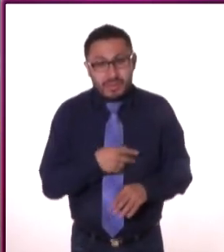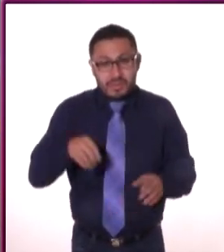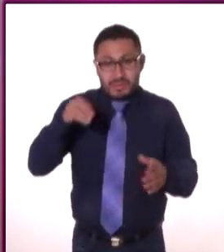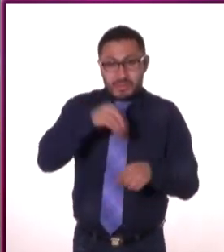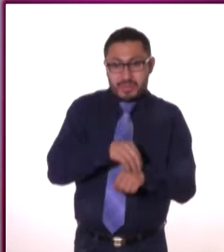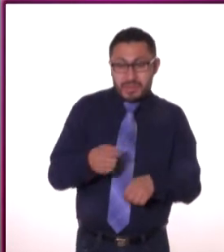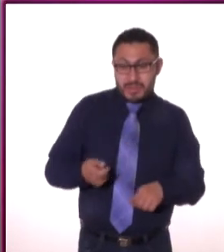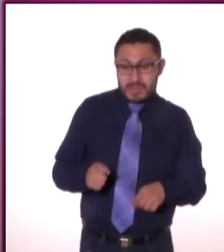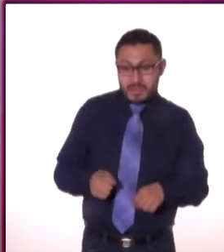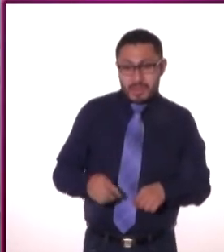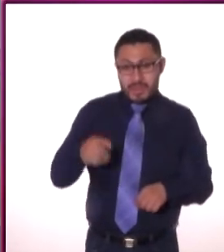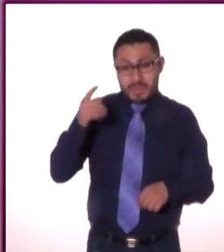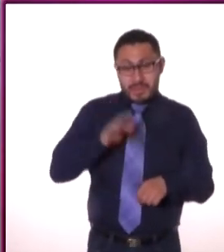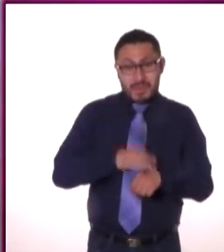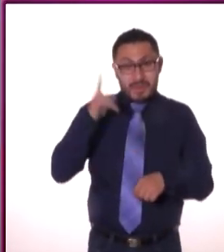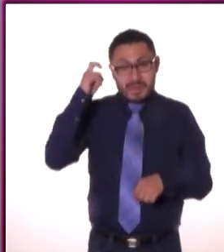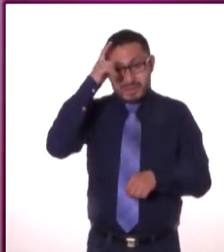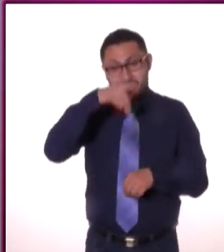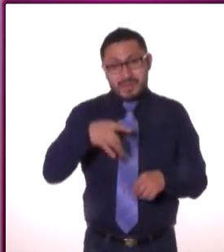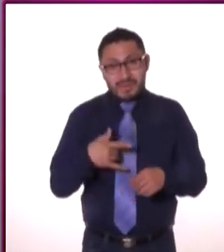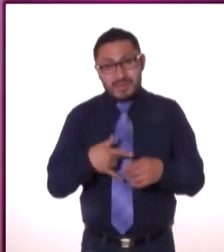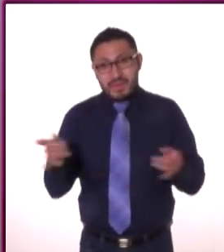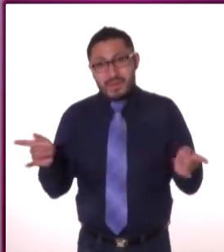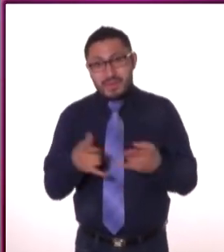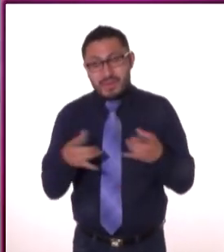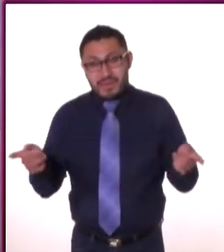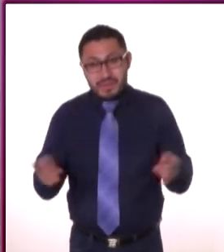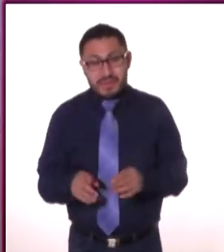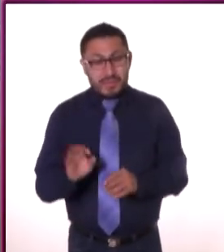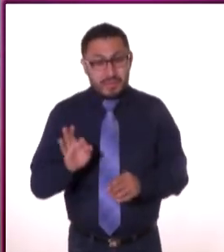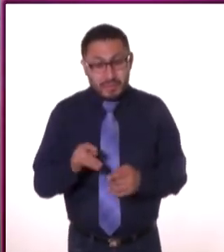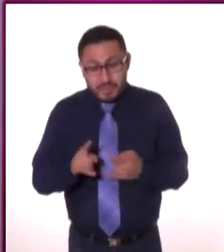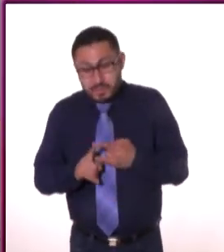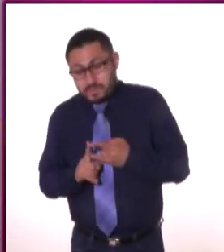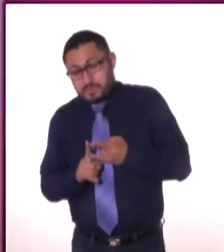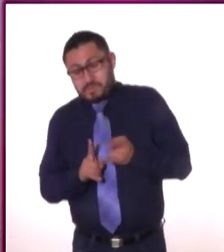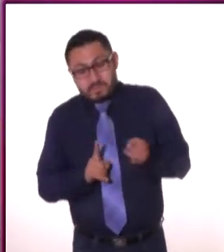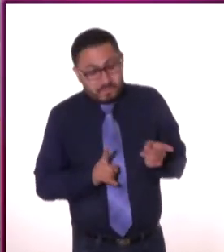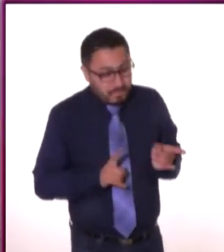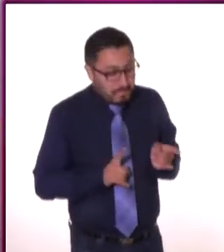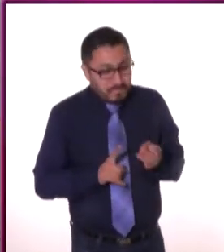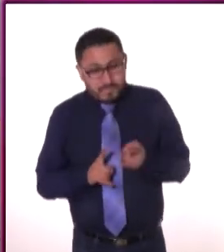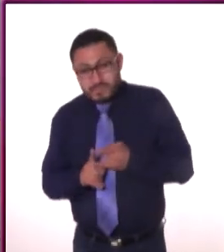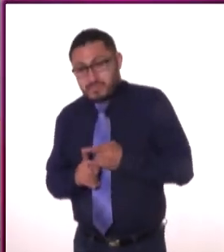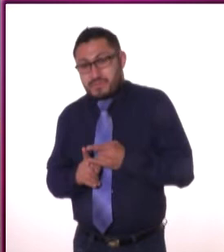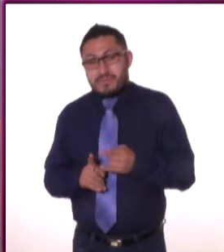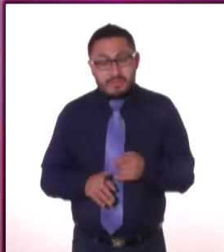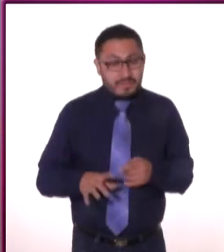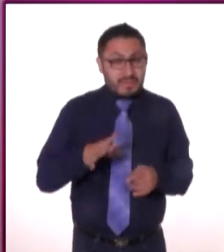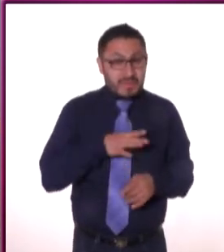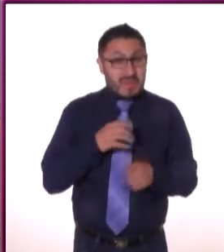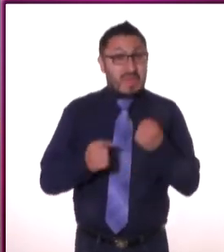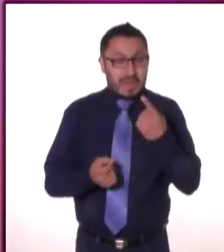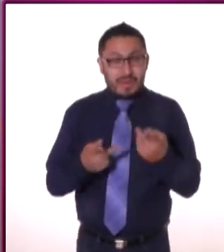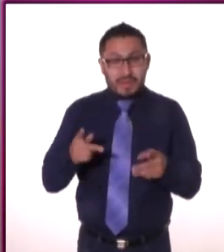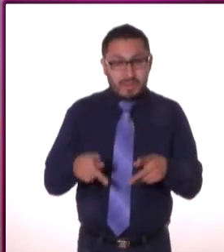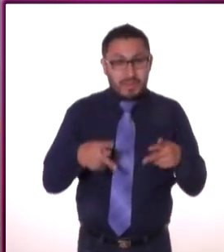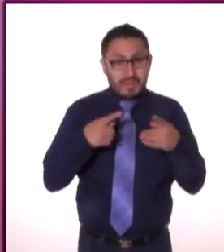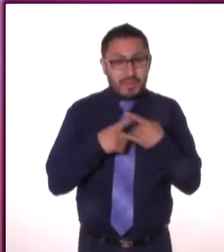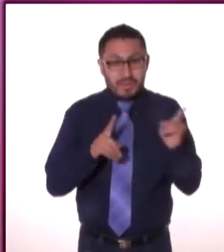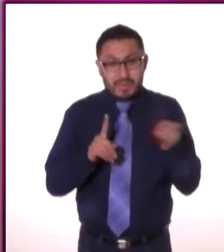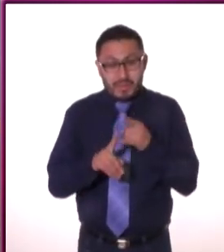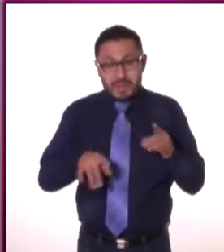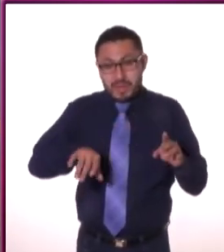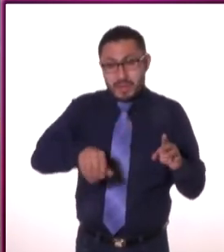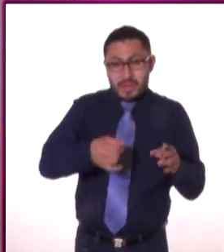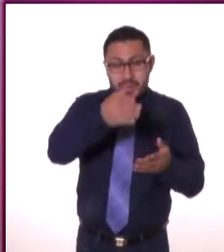manija de la puerta. Es mucho más difícil abrir una puerta pesada si la manija estuviera en medio. Así es. Y que existen algunas